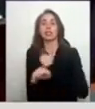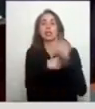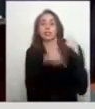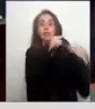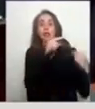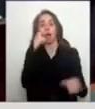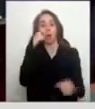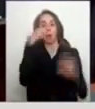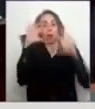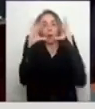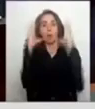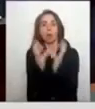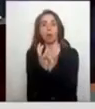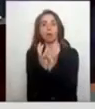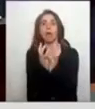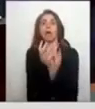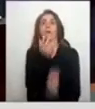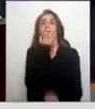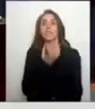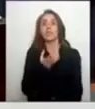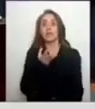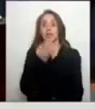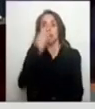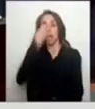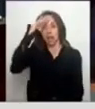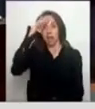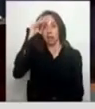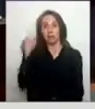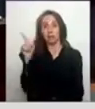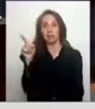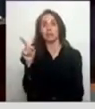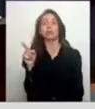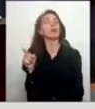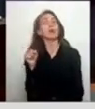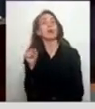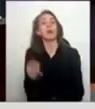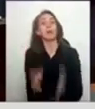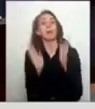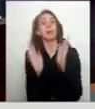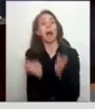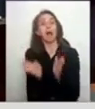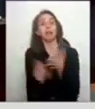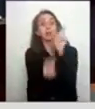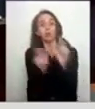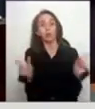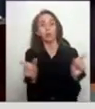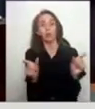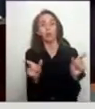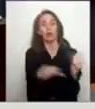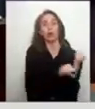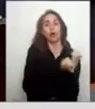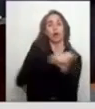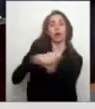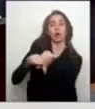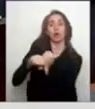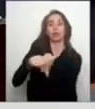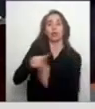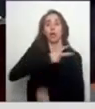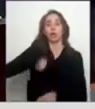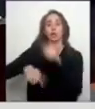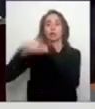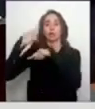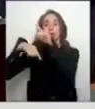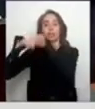Fidel Castro ahora tienen la patudez de atacar ferozmente nuestra historia y